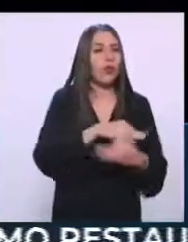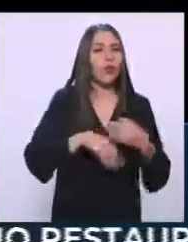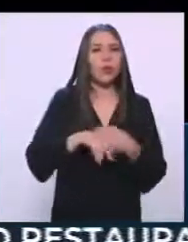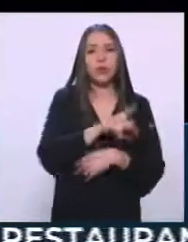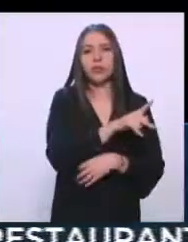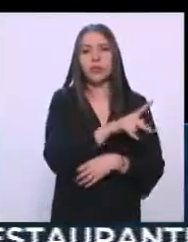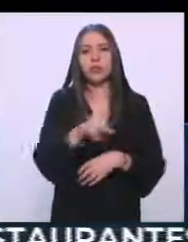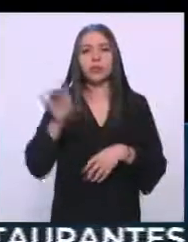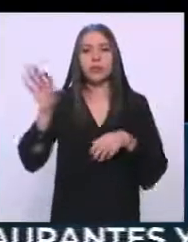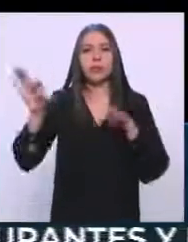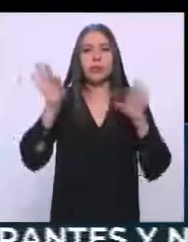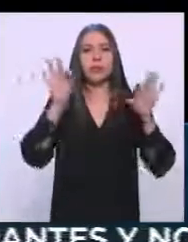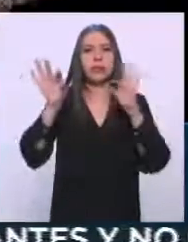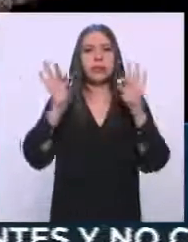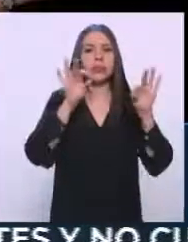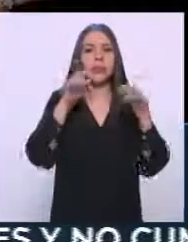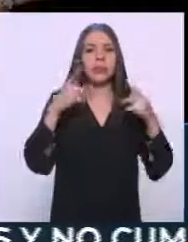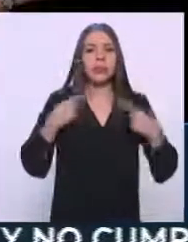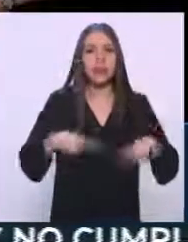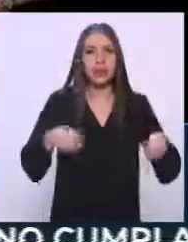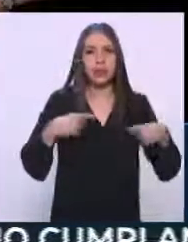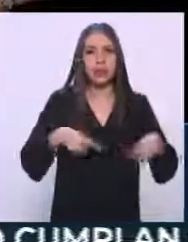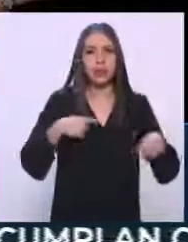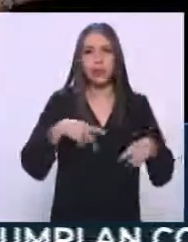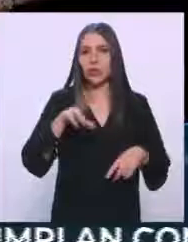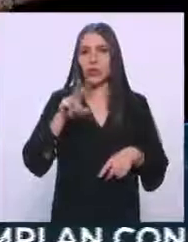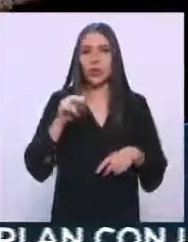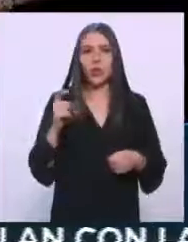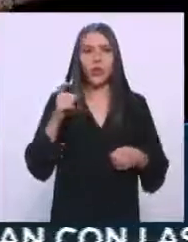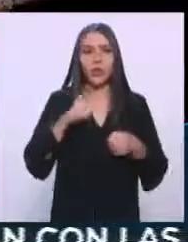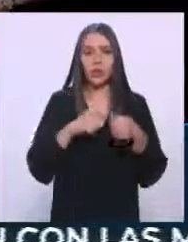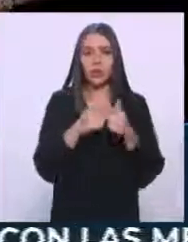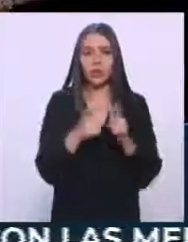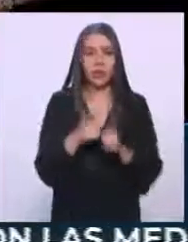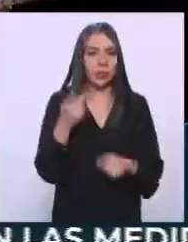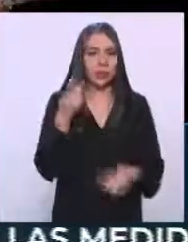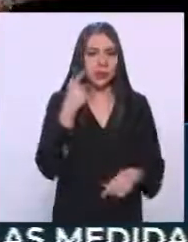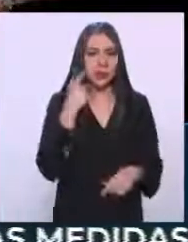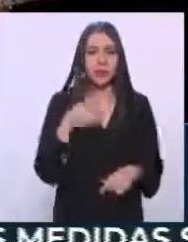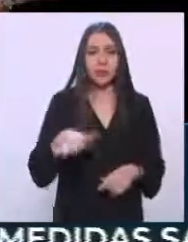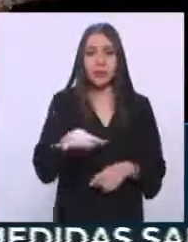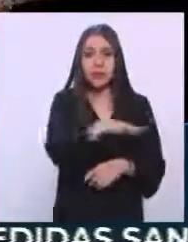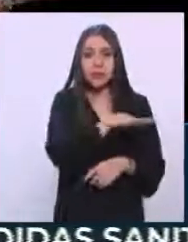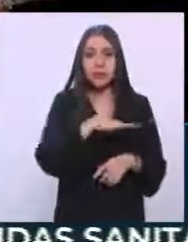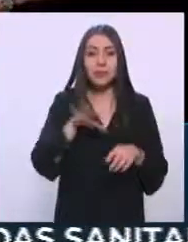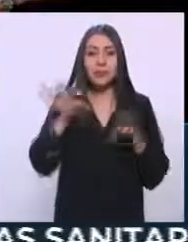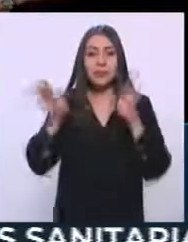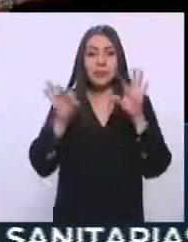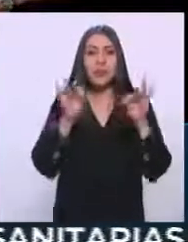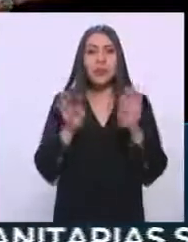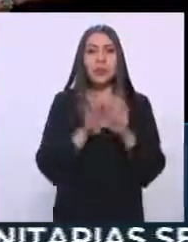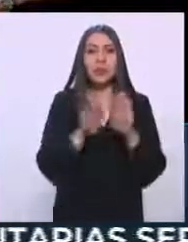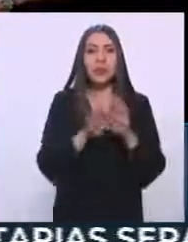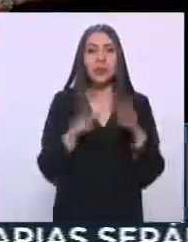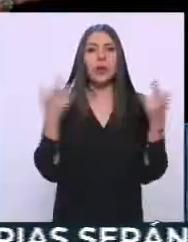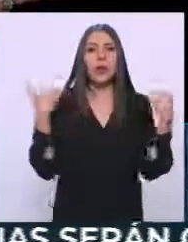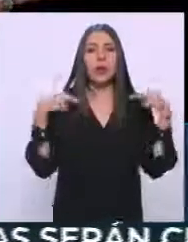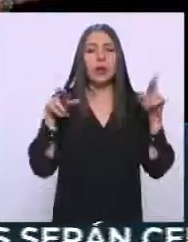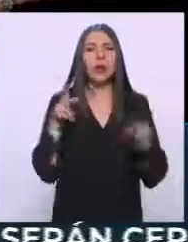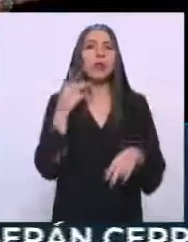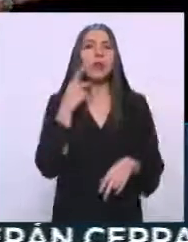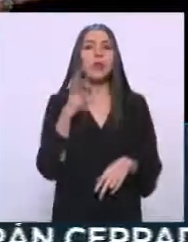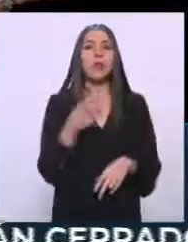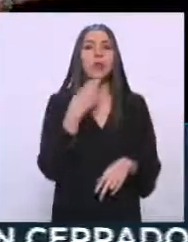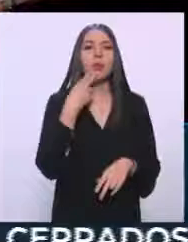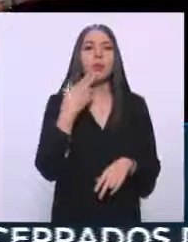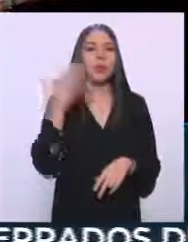de miembros electos. Ahora bien, esos miembros son electos bajo un sistema de representación política que utilizamos en